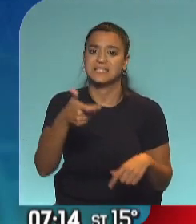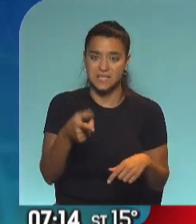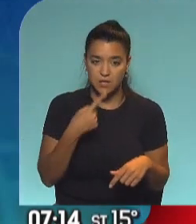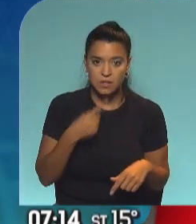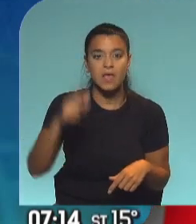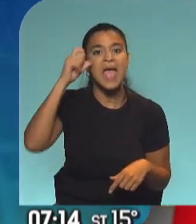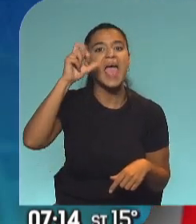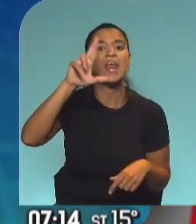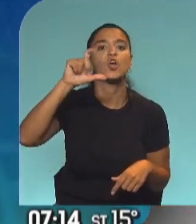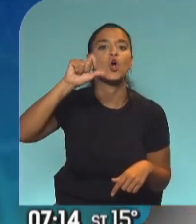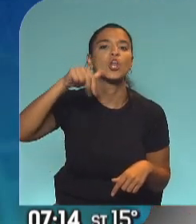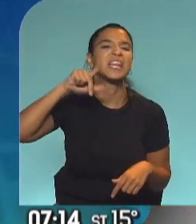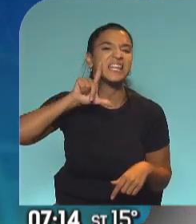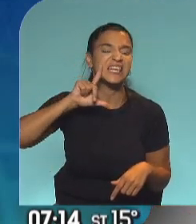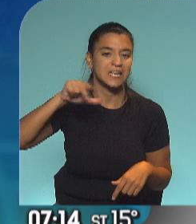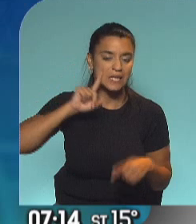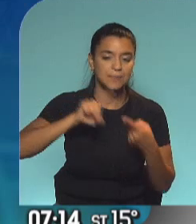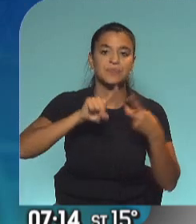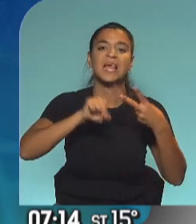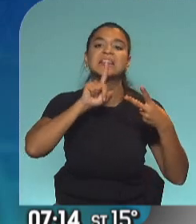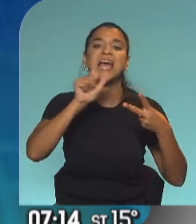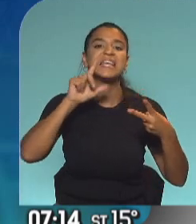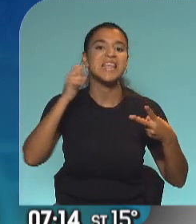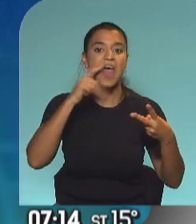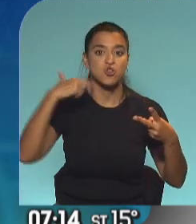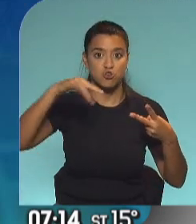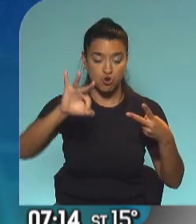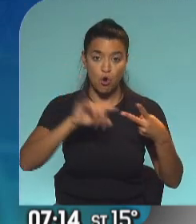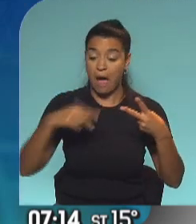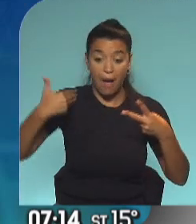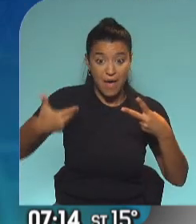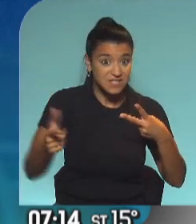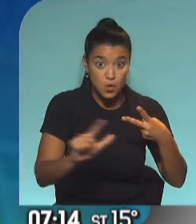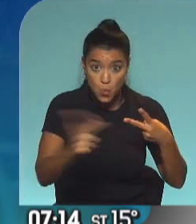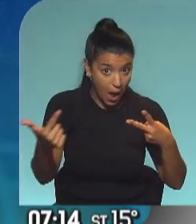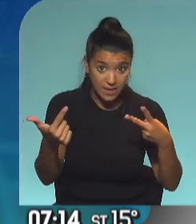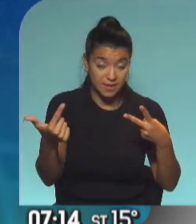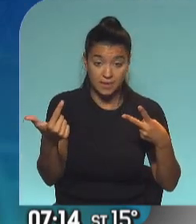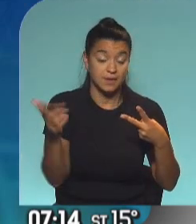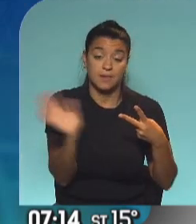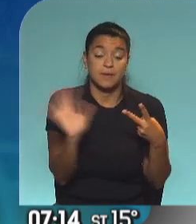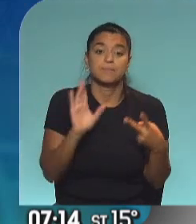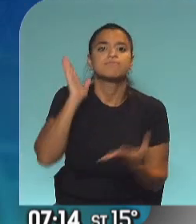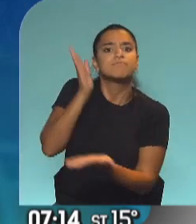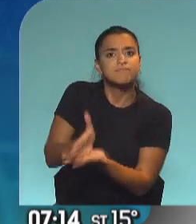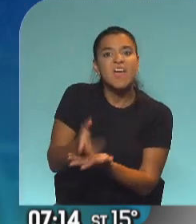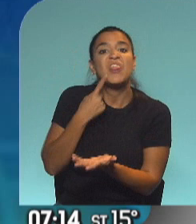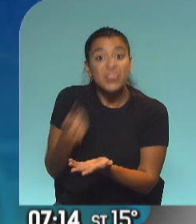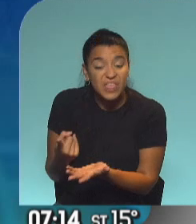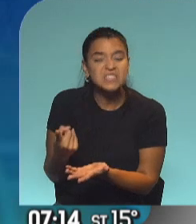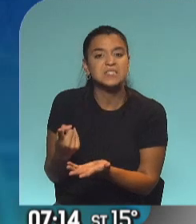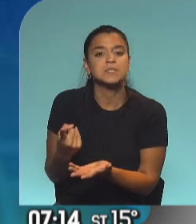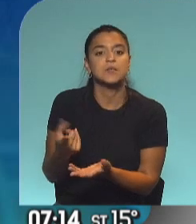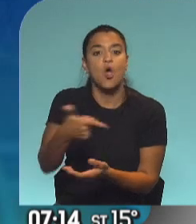Julián Ercolini y el fiscal Eduardo Tayano. No hay avances, pese a que el dictamen dice que fue